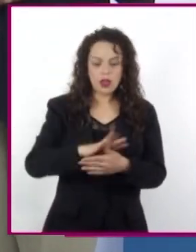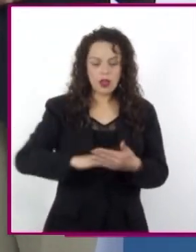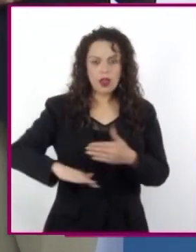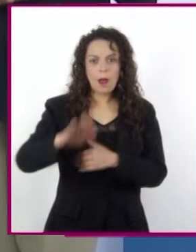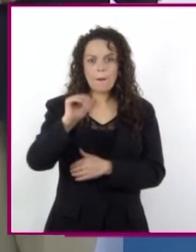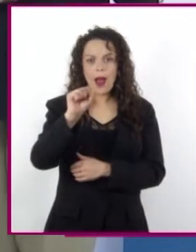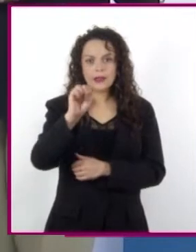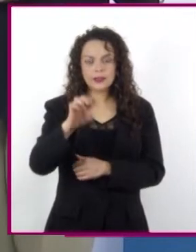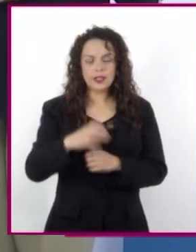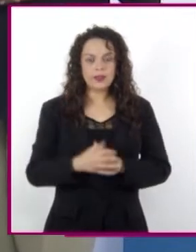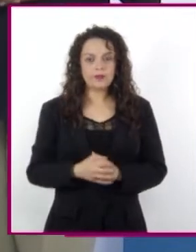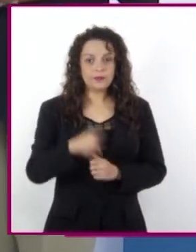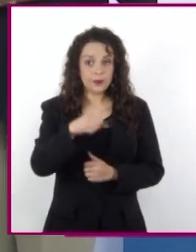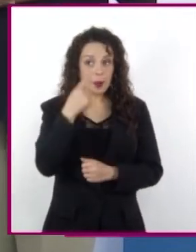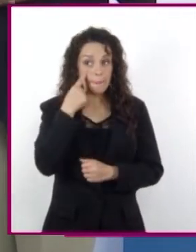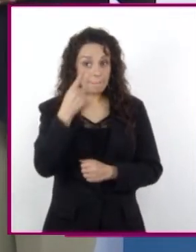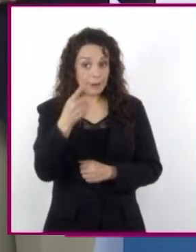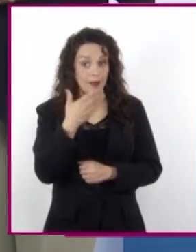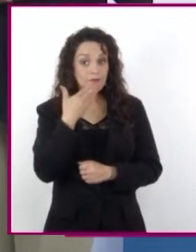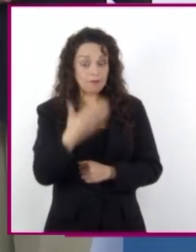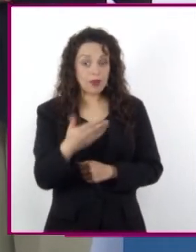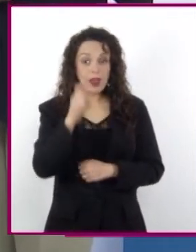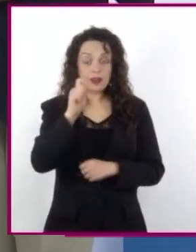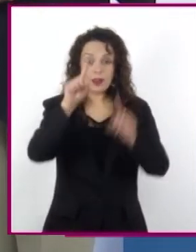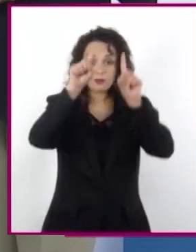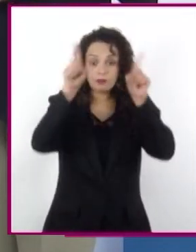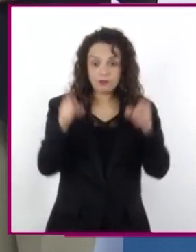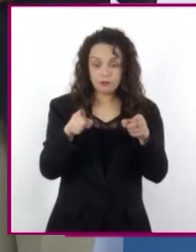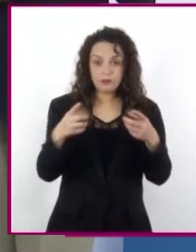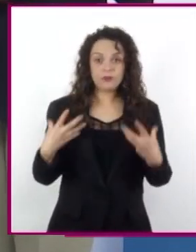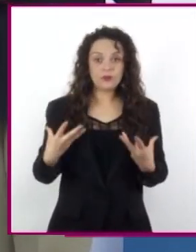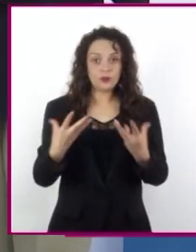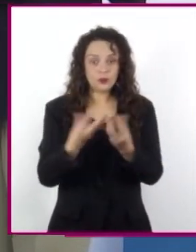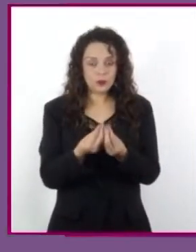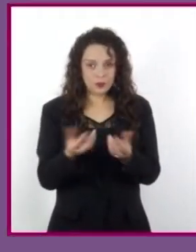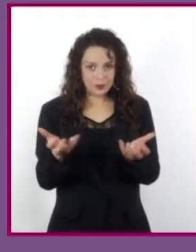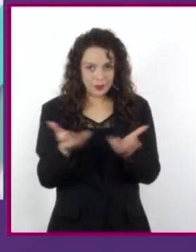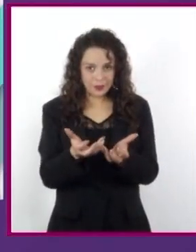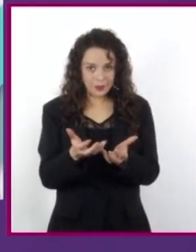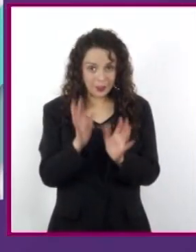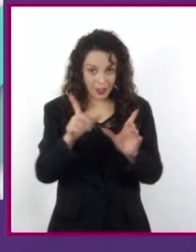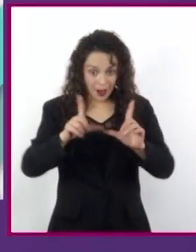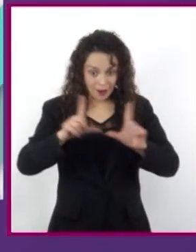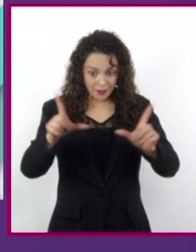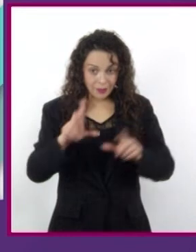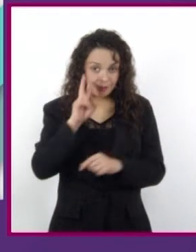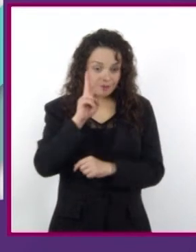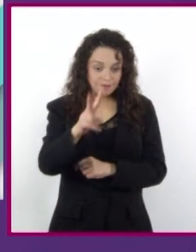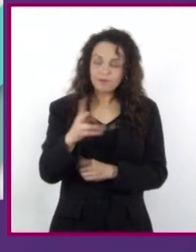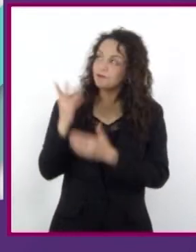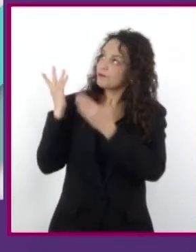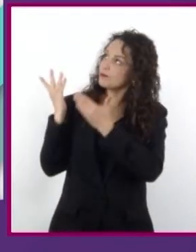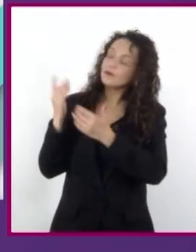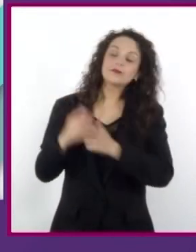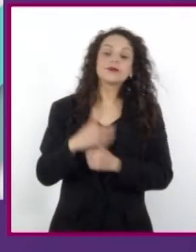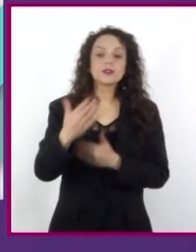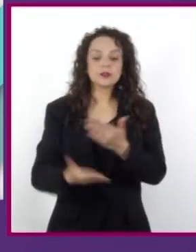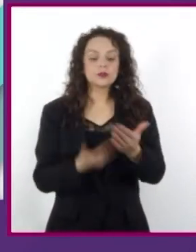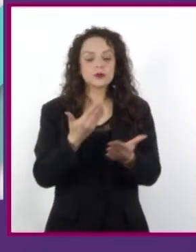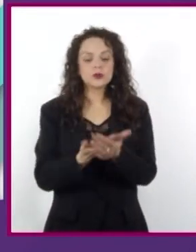Observen bien el siguiente inciso para resolverlo juntos. ¿Están listos? El arreglo que nos proponen